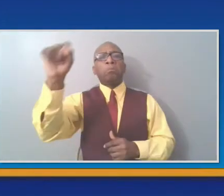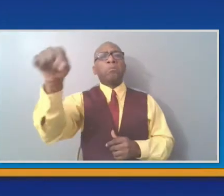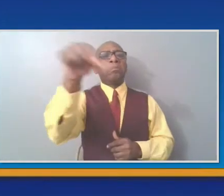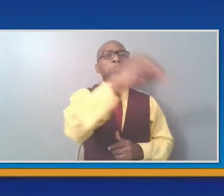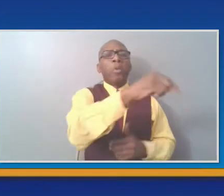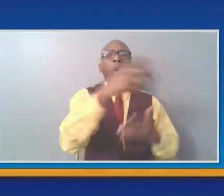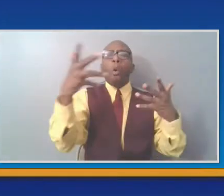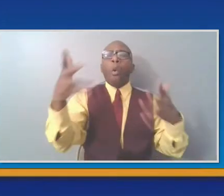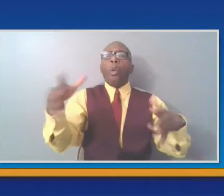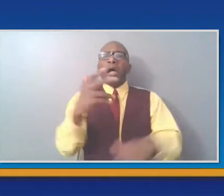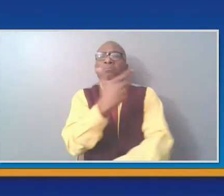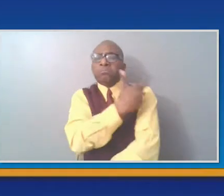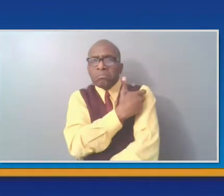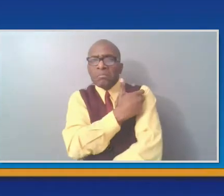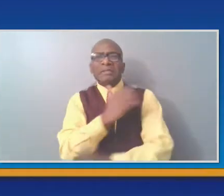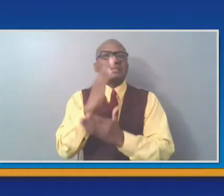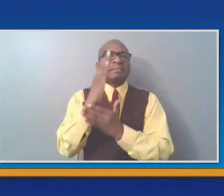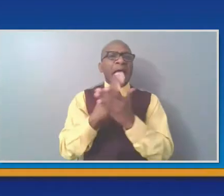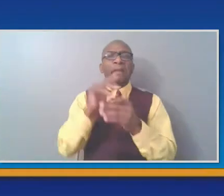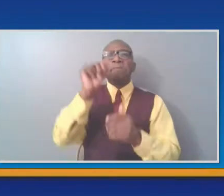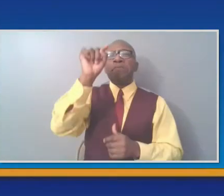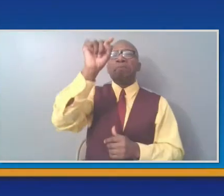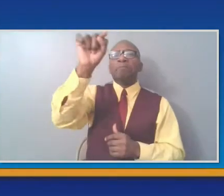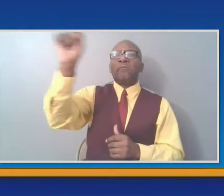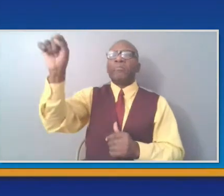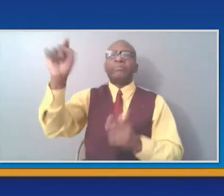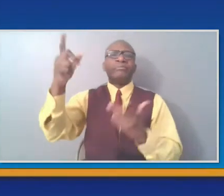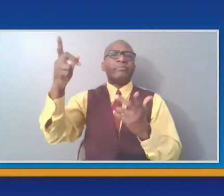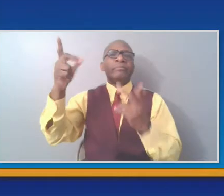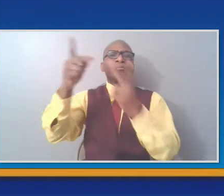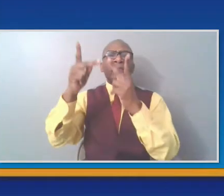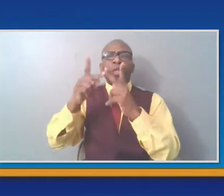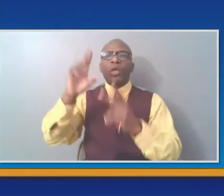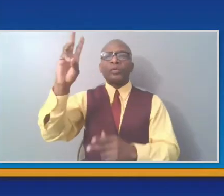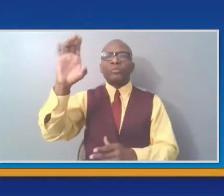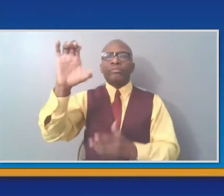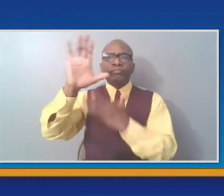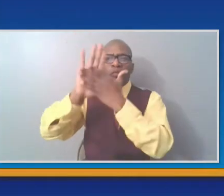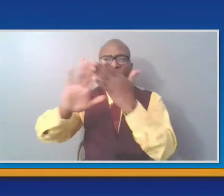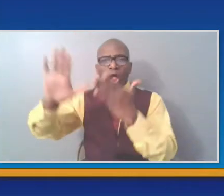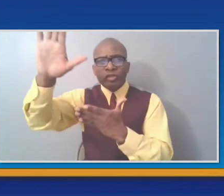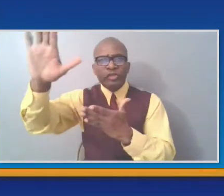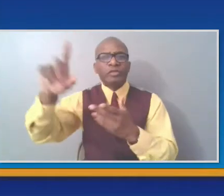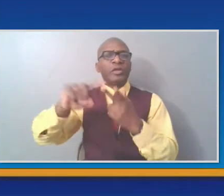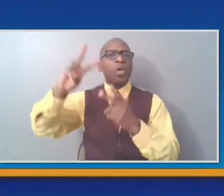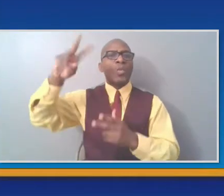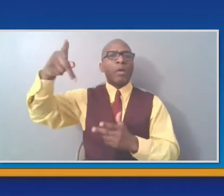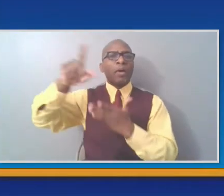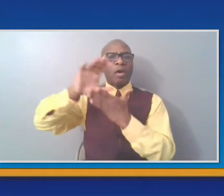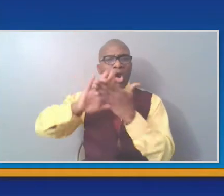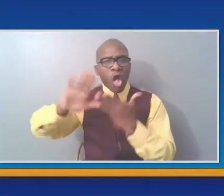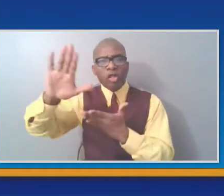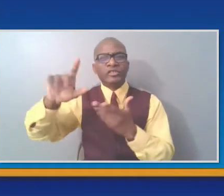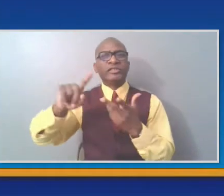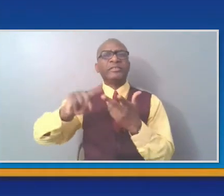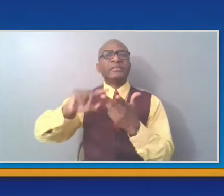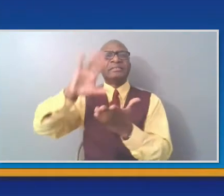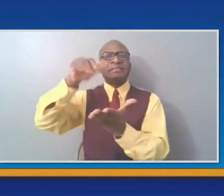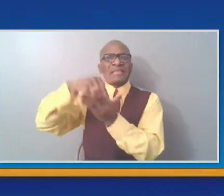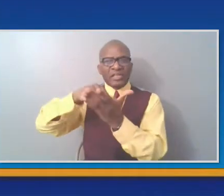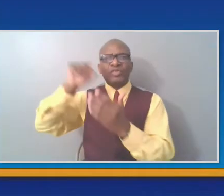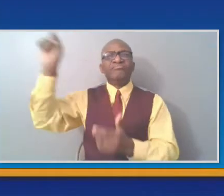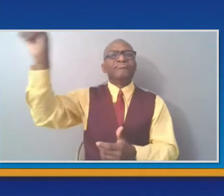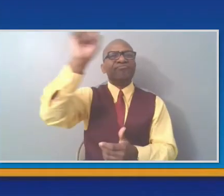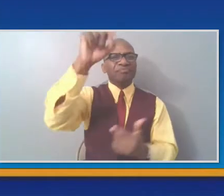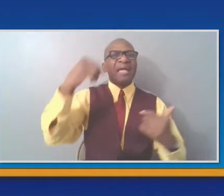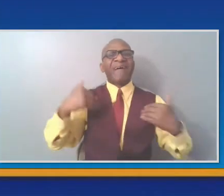de Valhalla, y también en el County Center en White Plains. Por favor, le pedimos, hagan la cita. Pónganse en contacto con